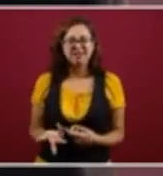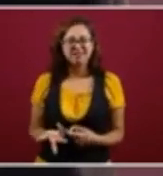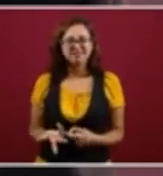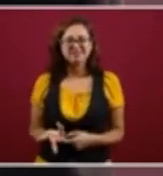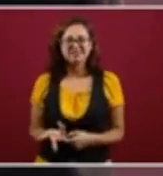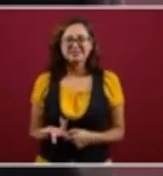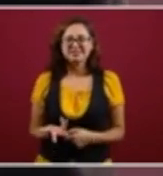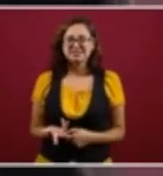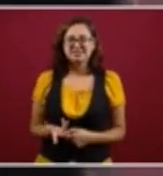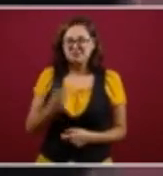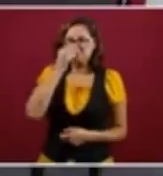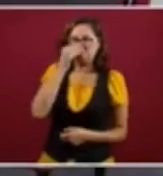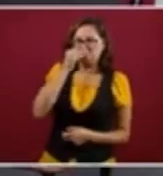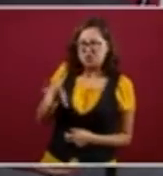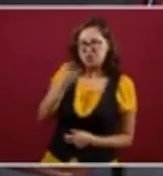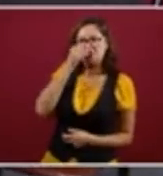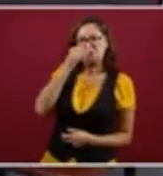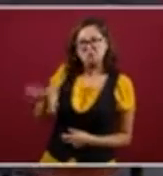Les fabricaron delitos.